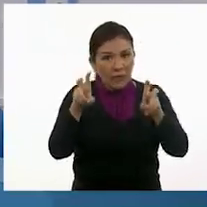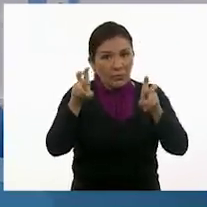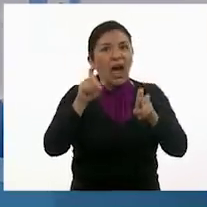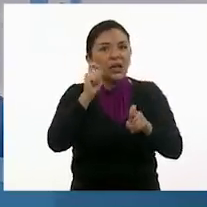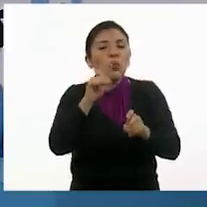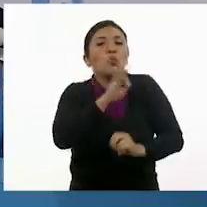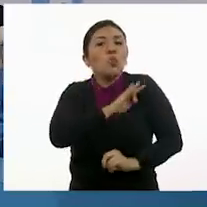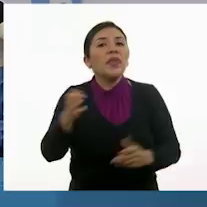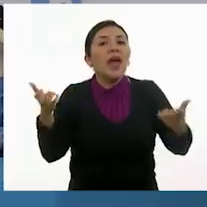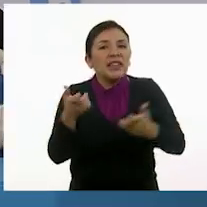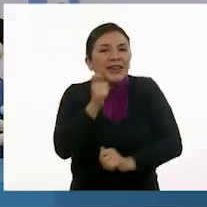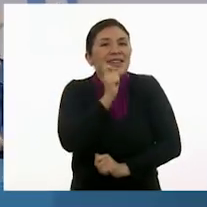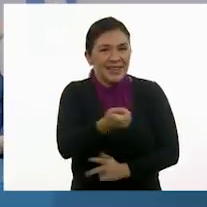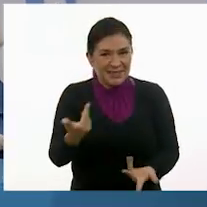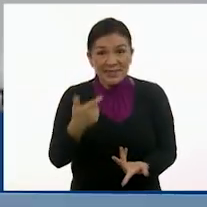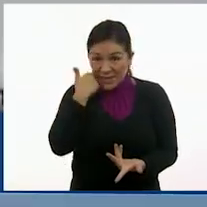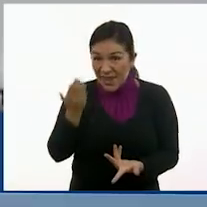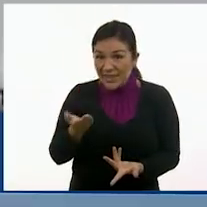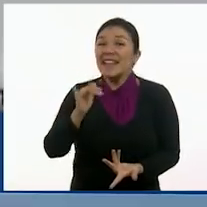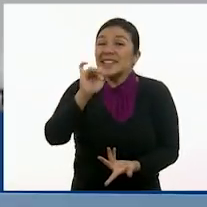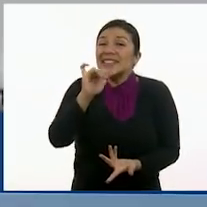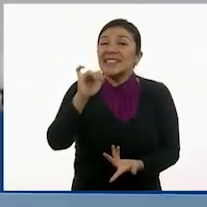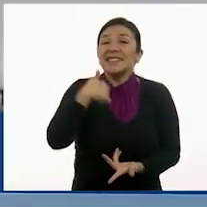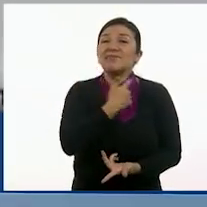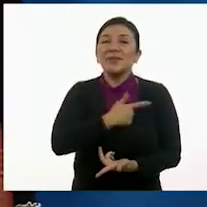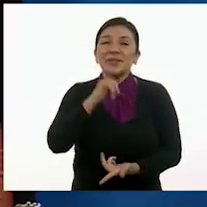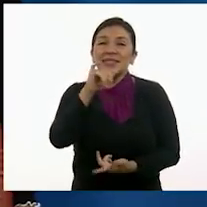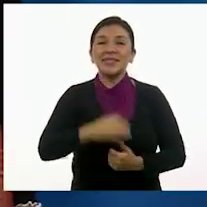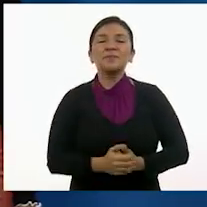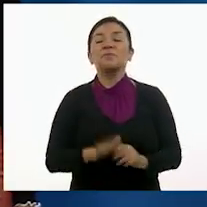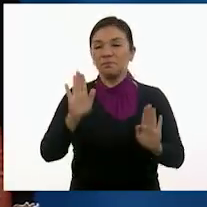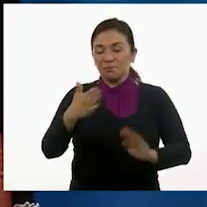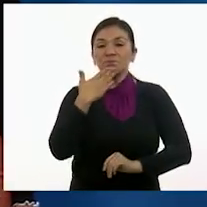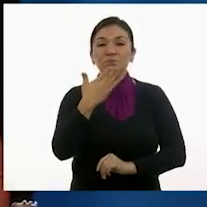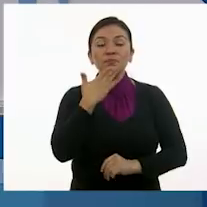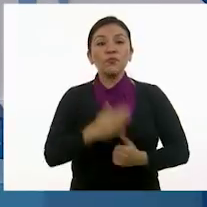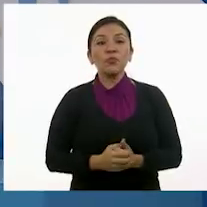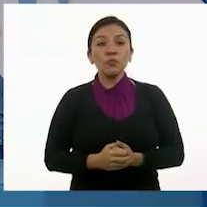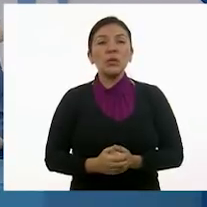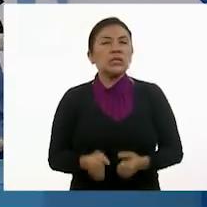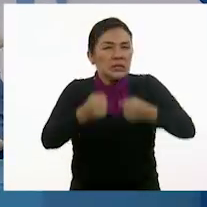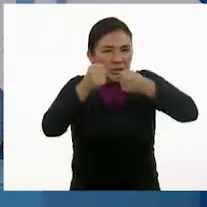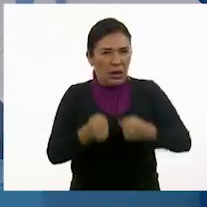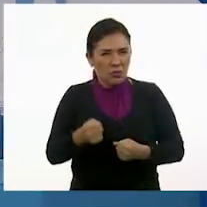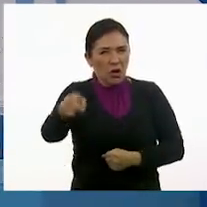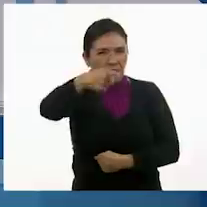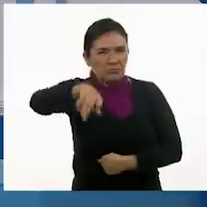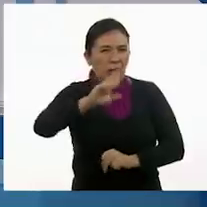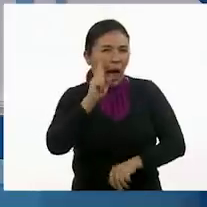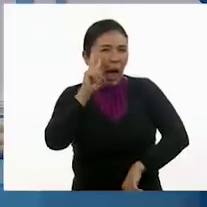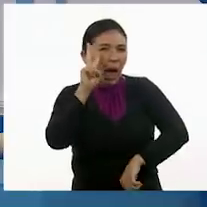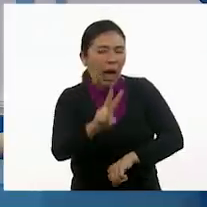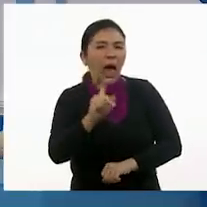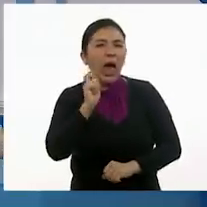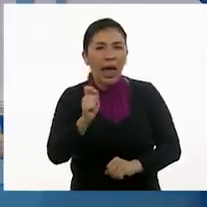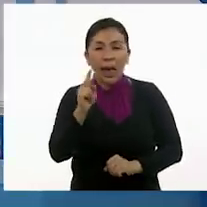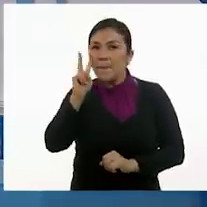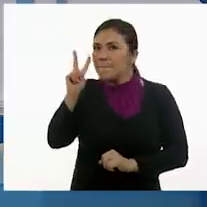podemos hacer? ¿Les gustaría? Sí, me encanta la idea, maestra. Perfecto. Pues, como seguramente ya se dieron cuenta, aquí en